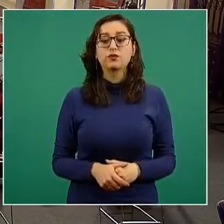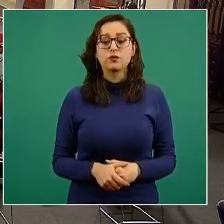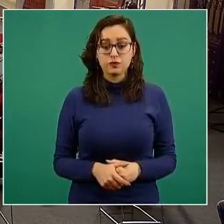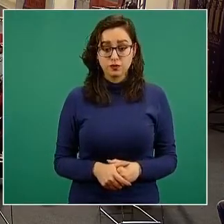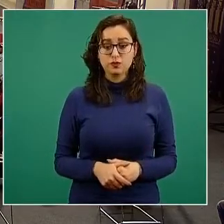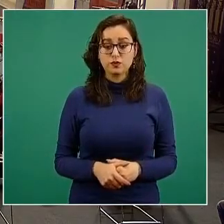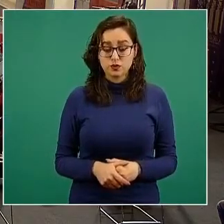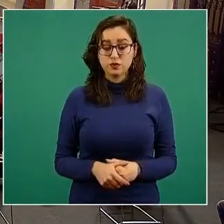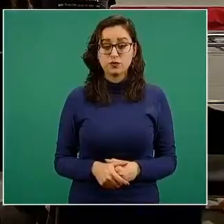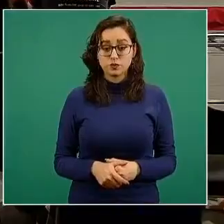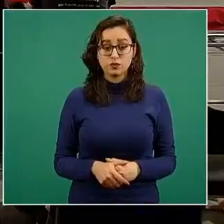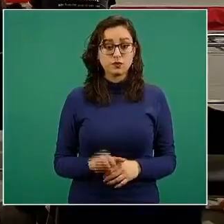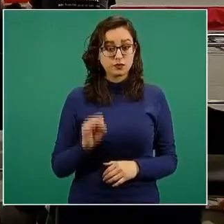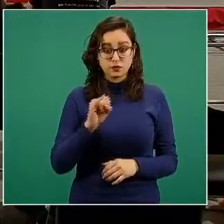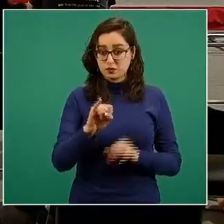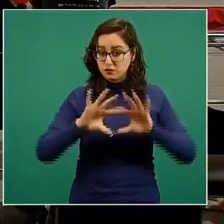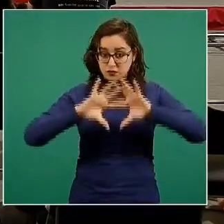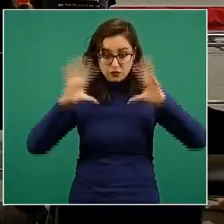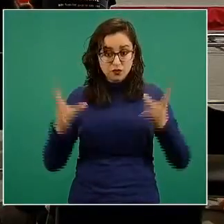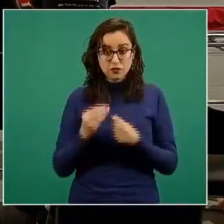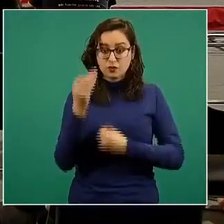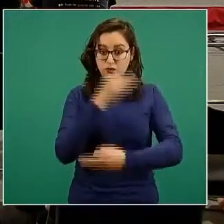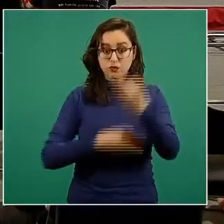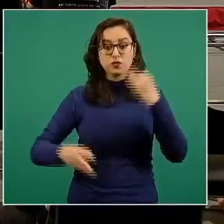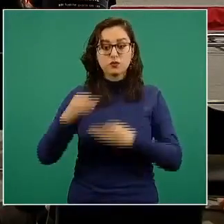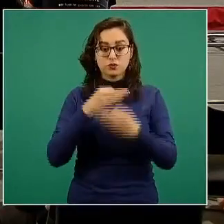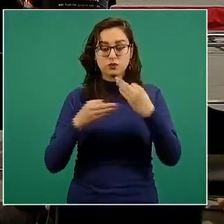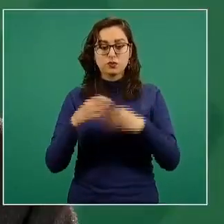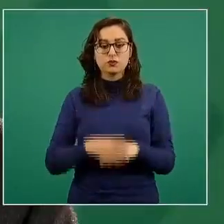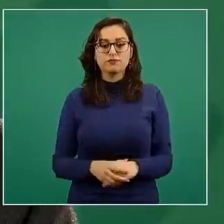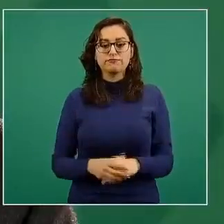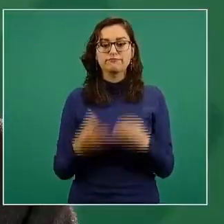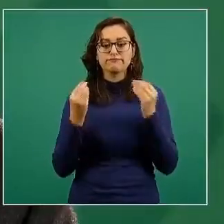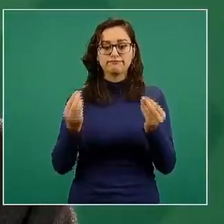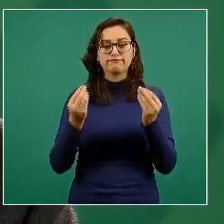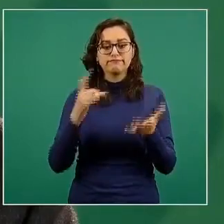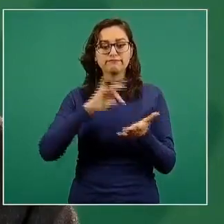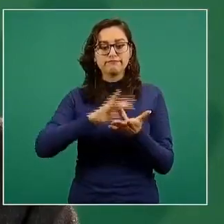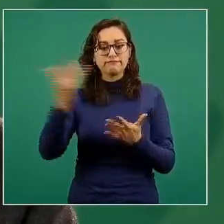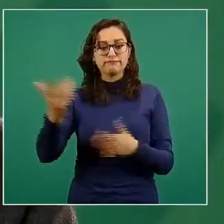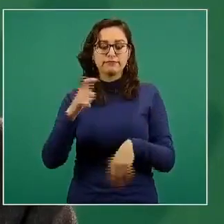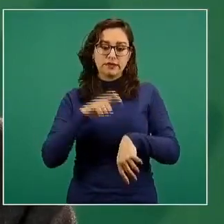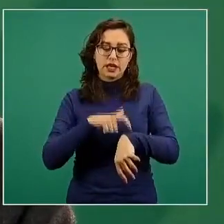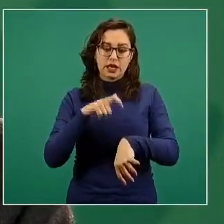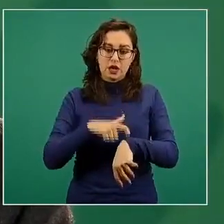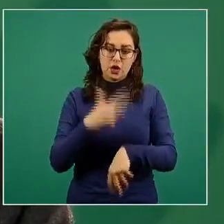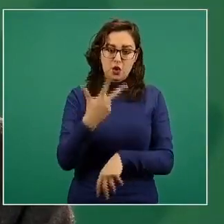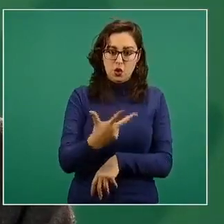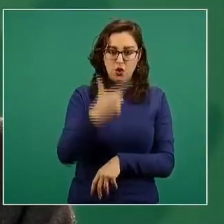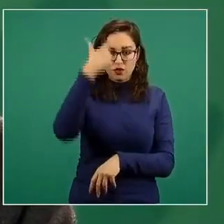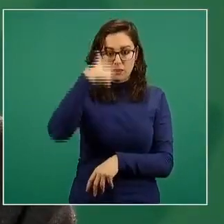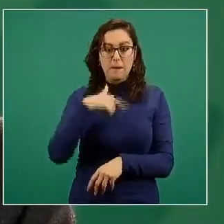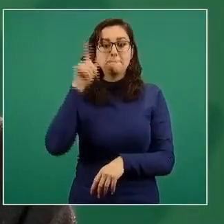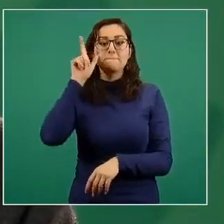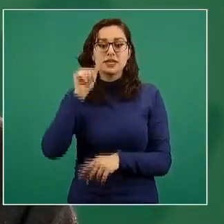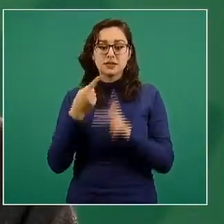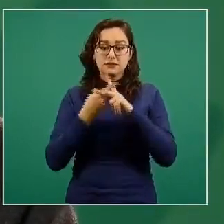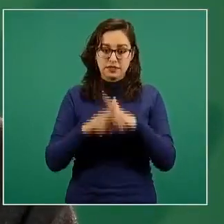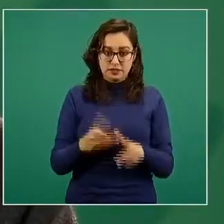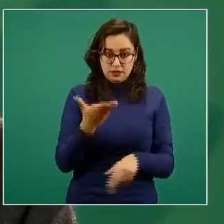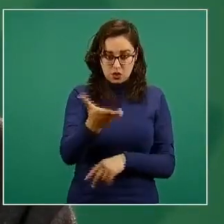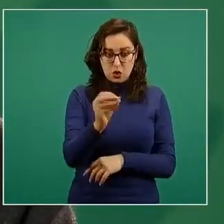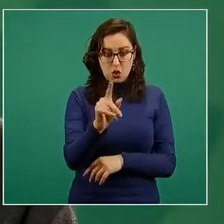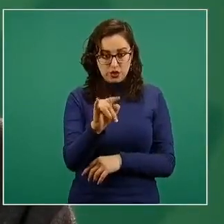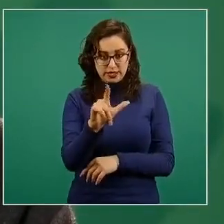Sí, entran entre las 11 categorías, exactamente. Pues muchas gracias, son las 20 horas, mañana empezamos con Otilia Carvajal.